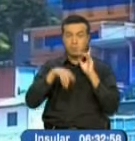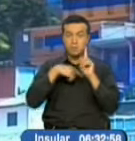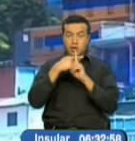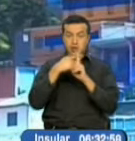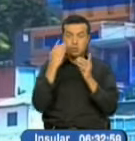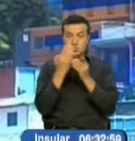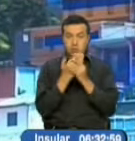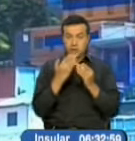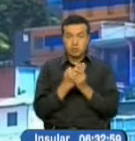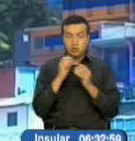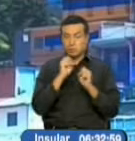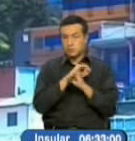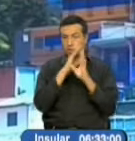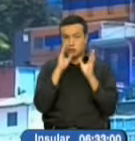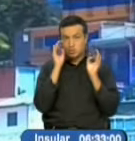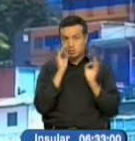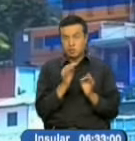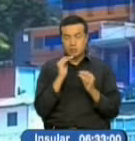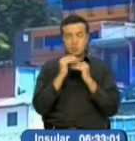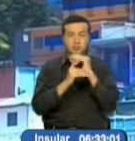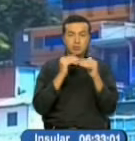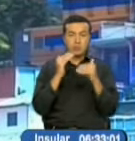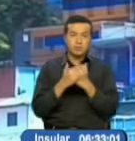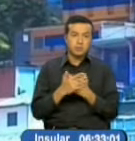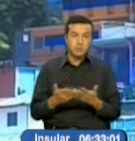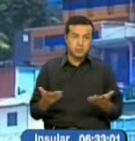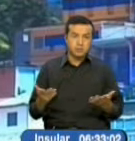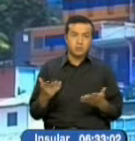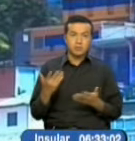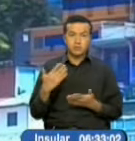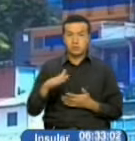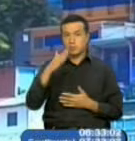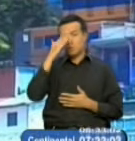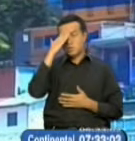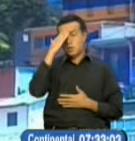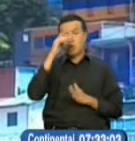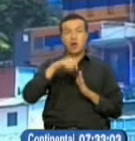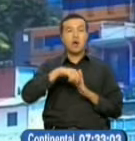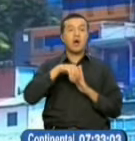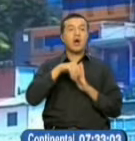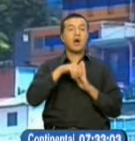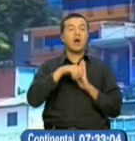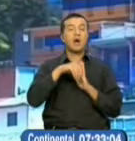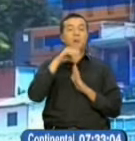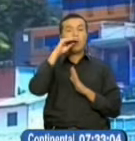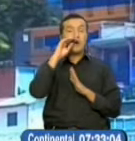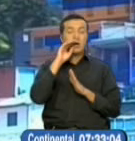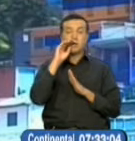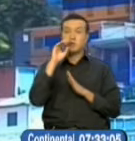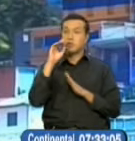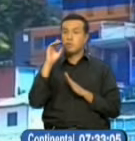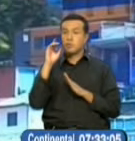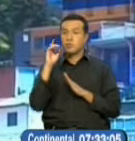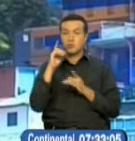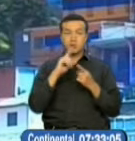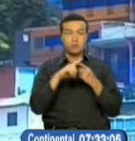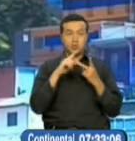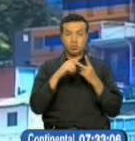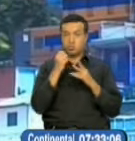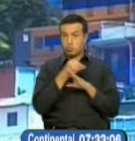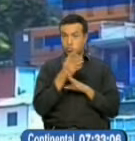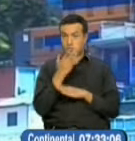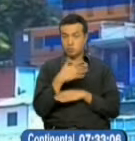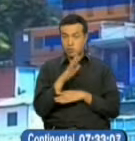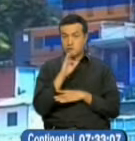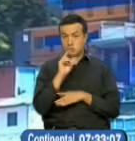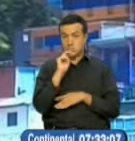a efectos de dejar claramente legitimado el proceso, que entiendo que el abogado Nebot y en su día también el presidente de la República habían sugerido